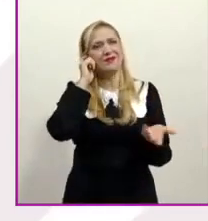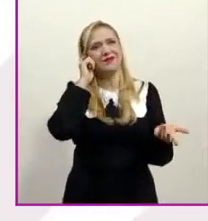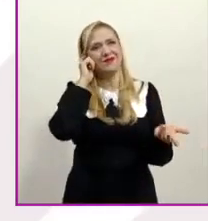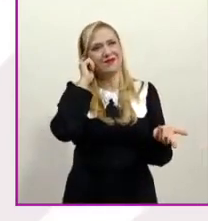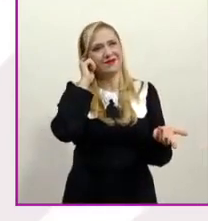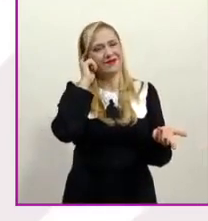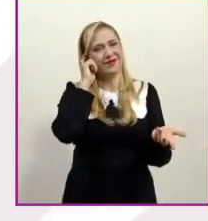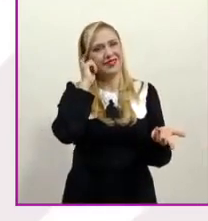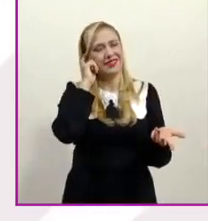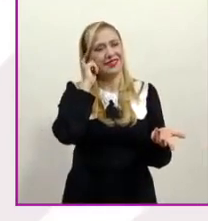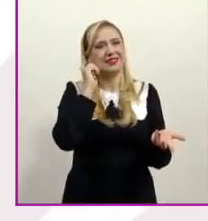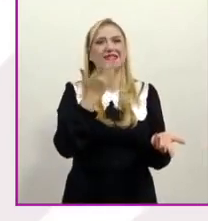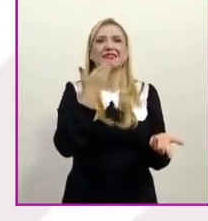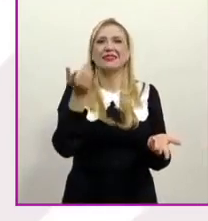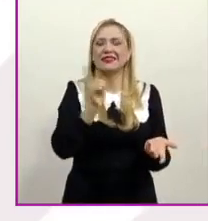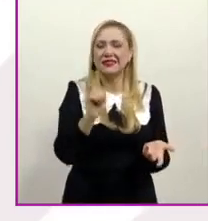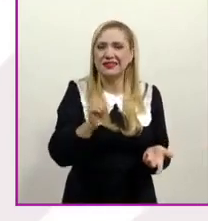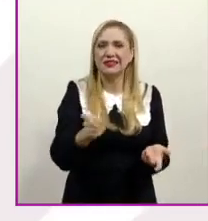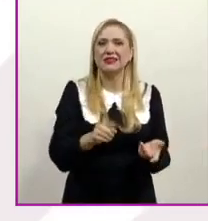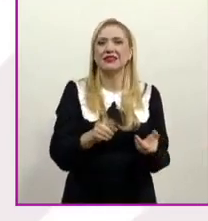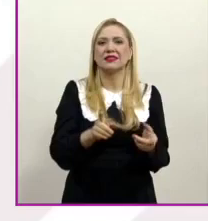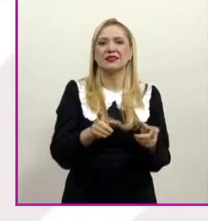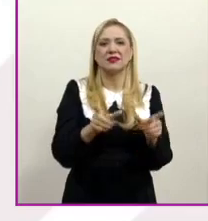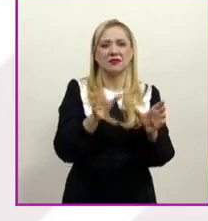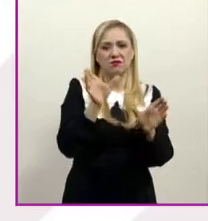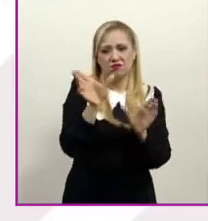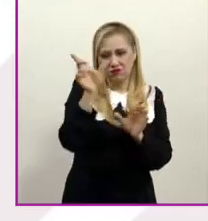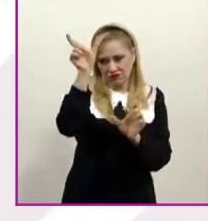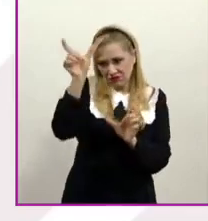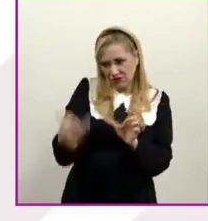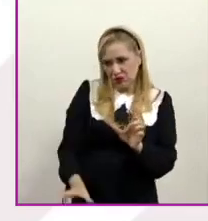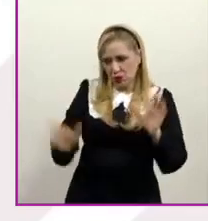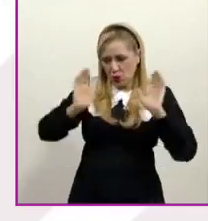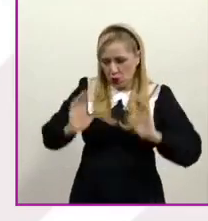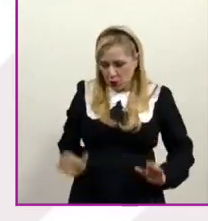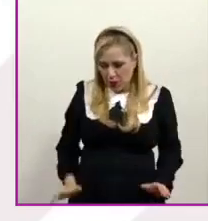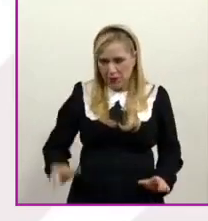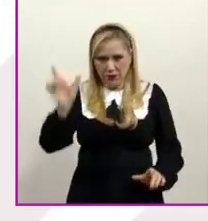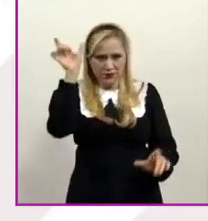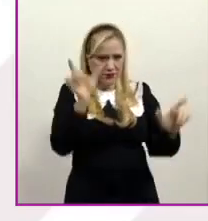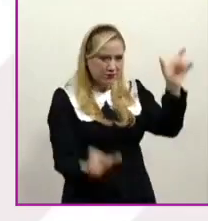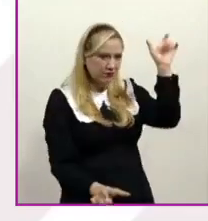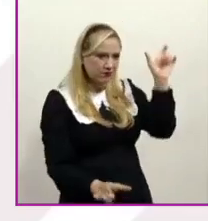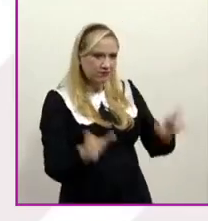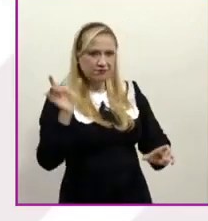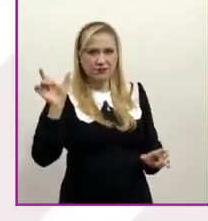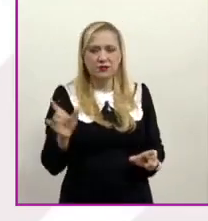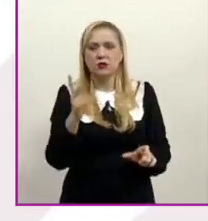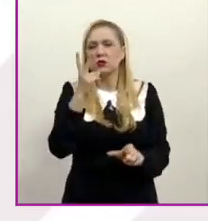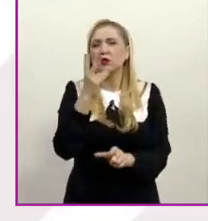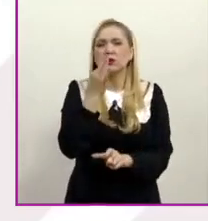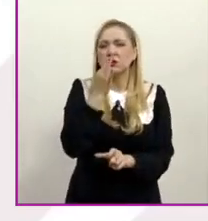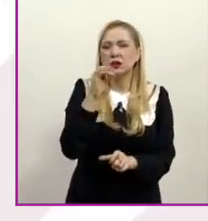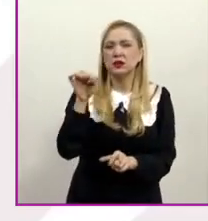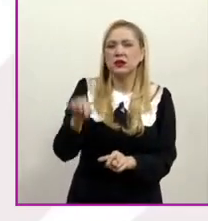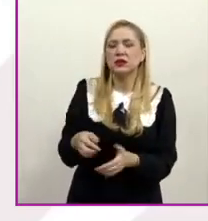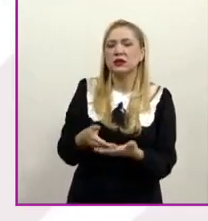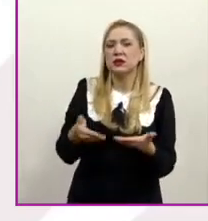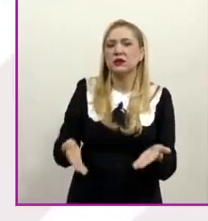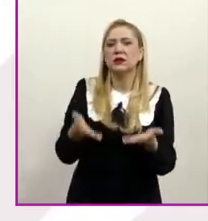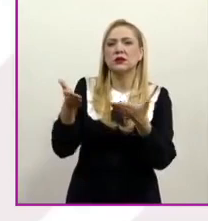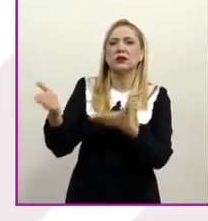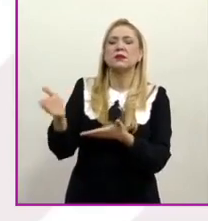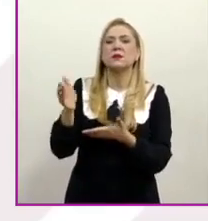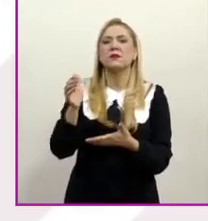de identificar o clasificar más bien los cuerpos. Y nos quedan un par de minutos en este bloque,